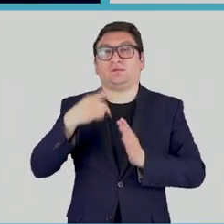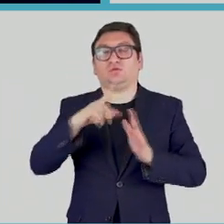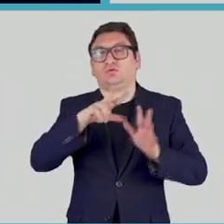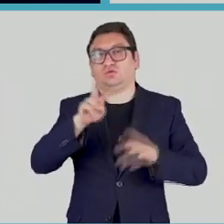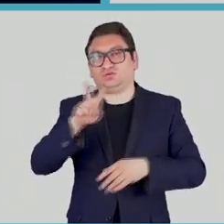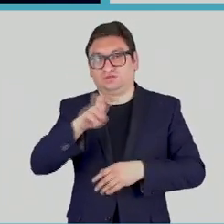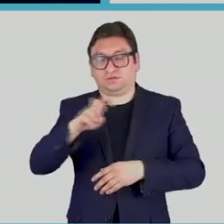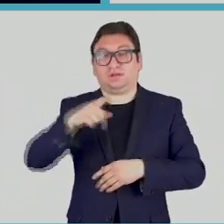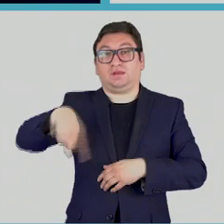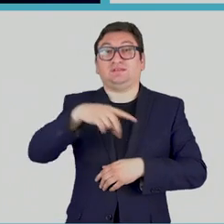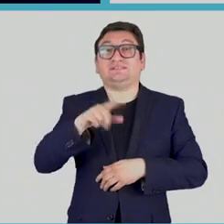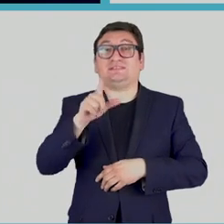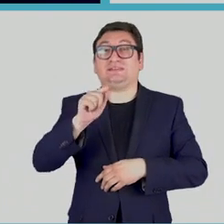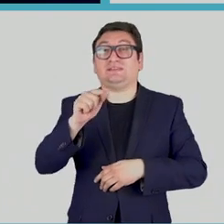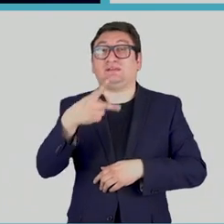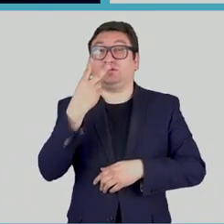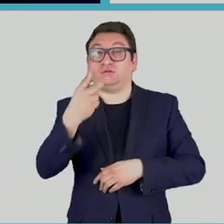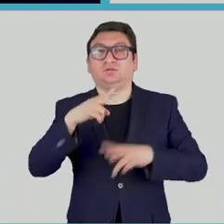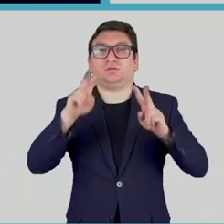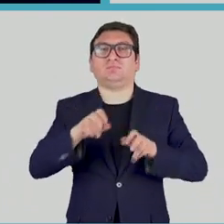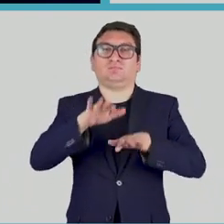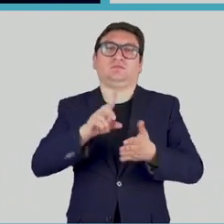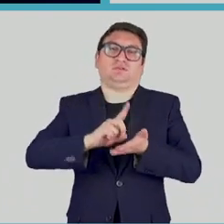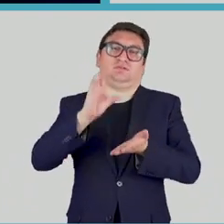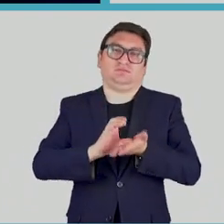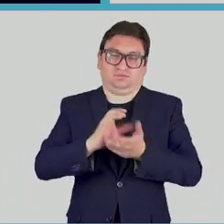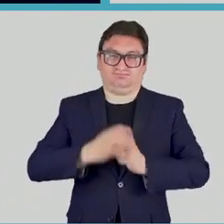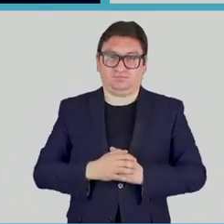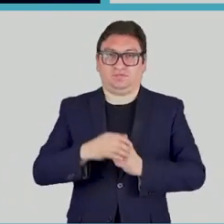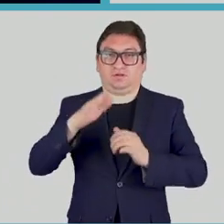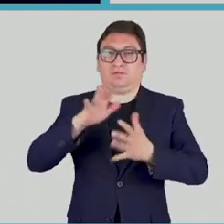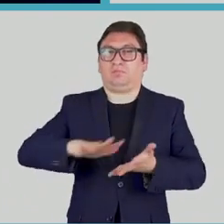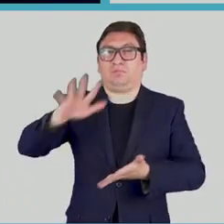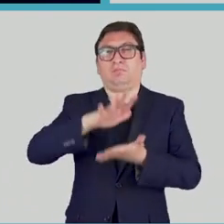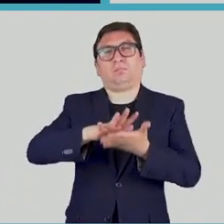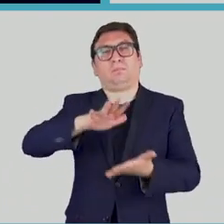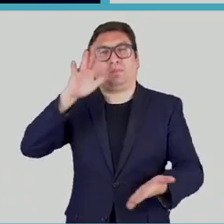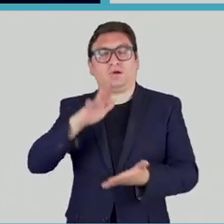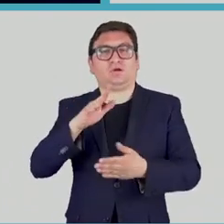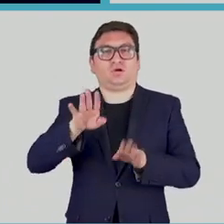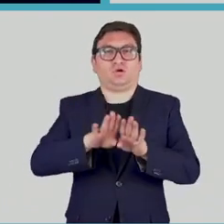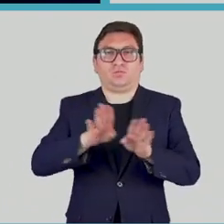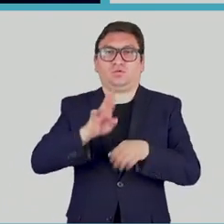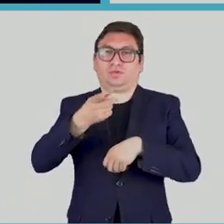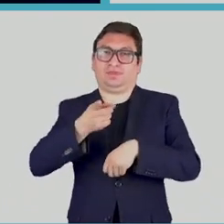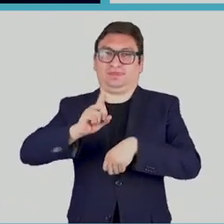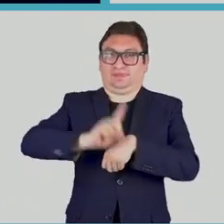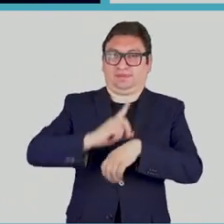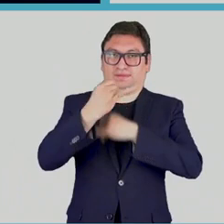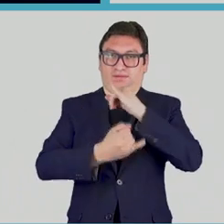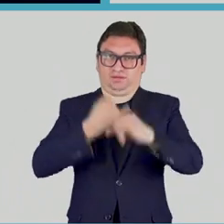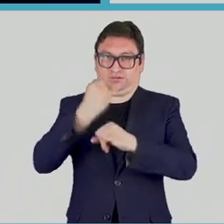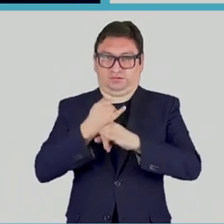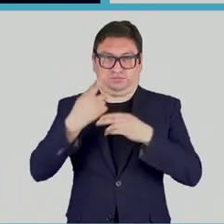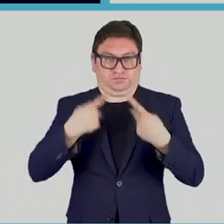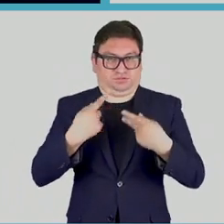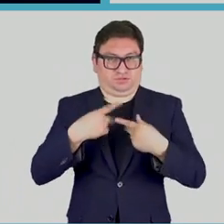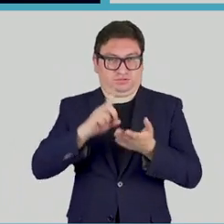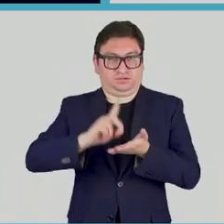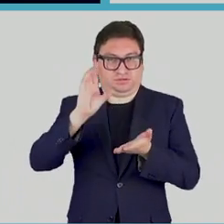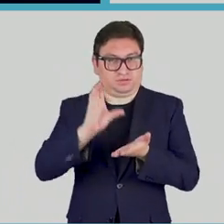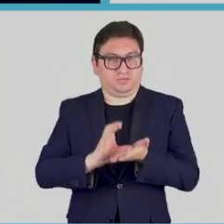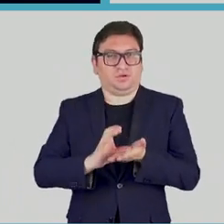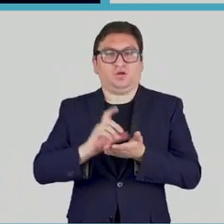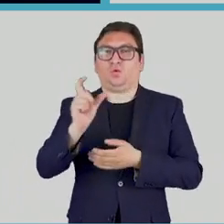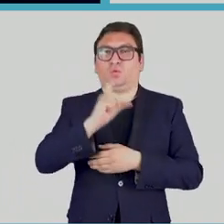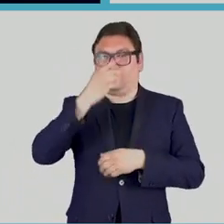sólo 72 cubrieron el tema de la discapacidad la mayoría de ellas relacionadas con el Día Internacional de la